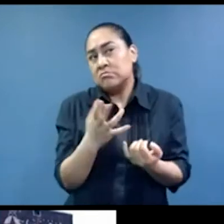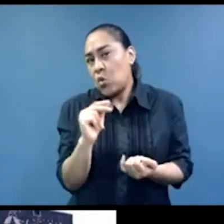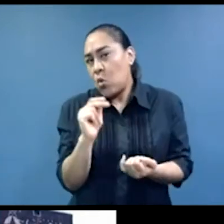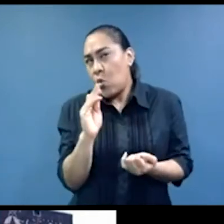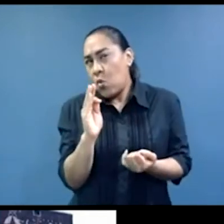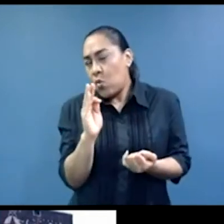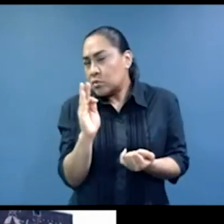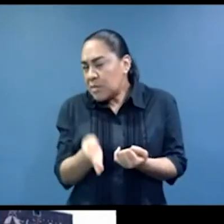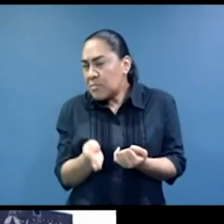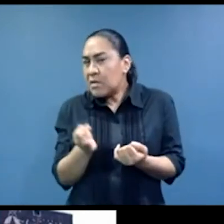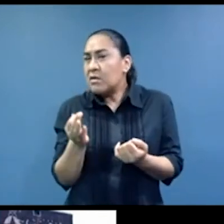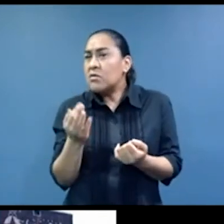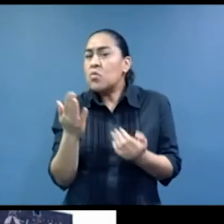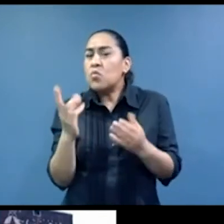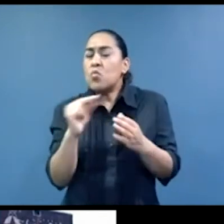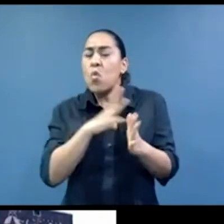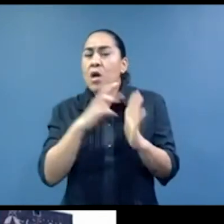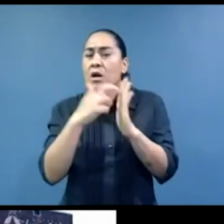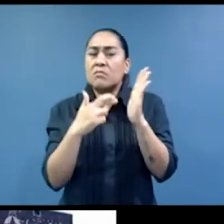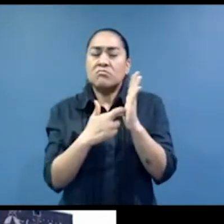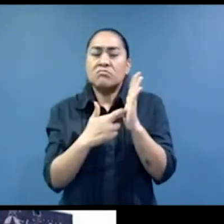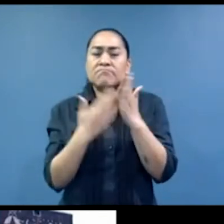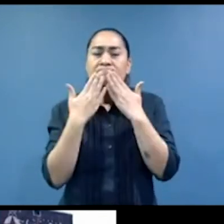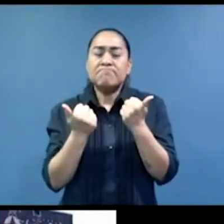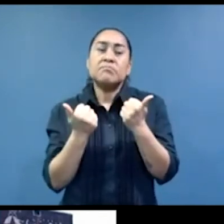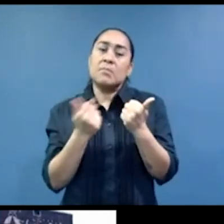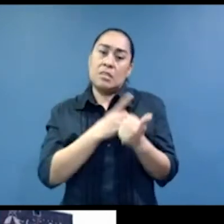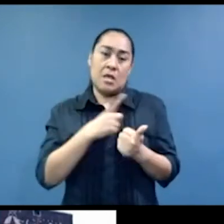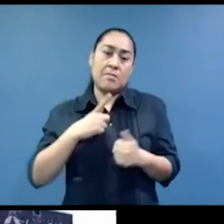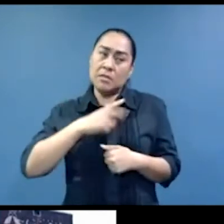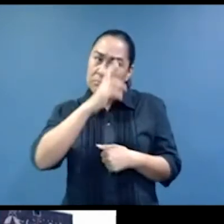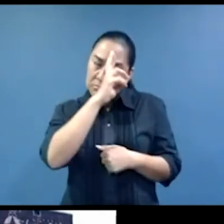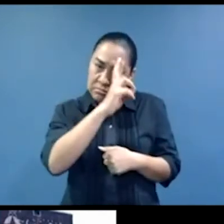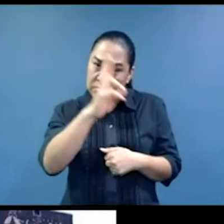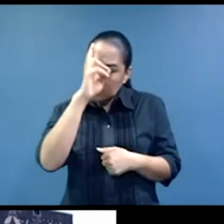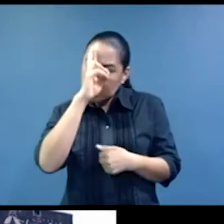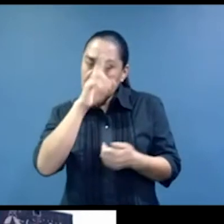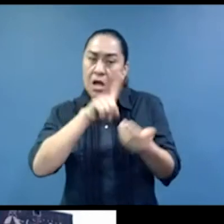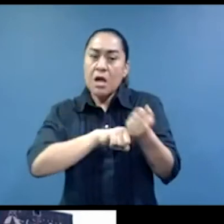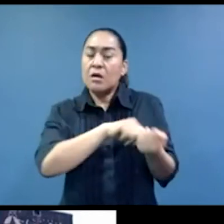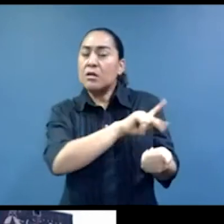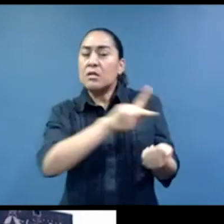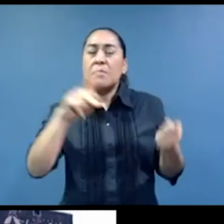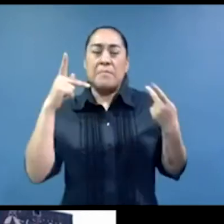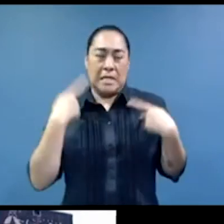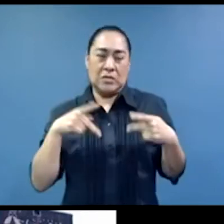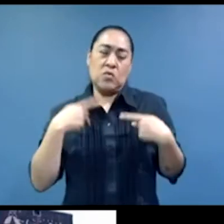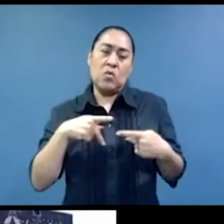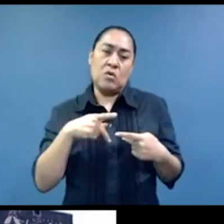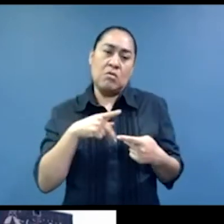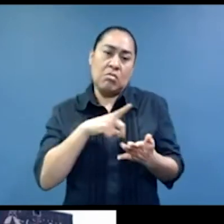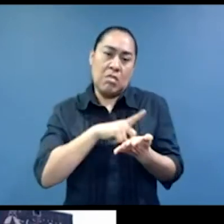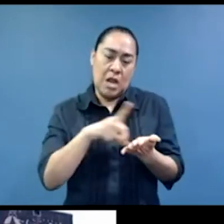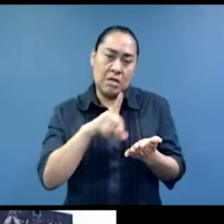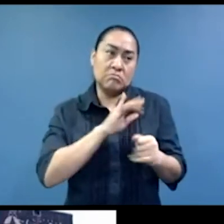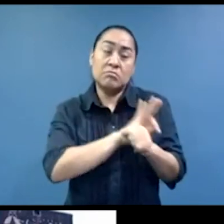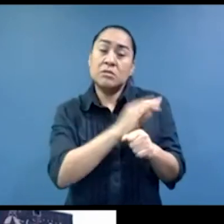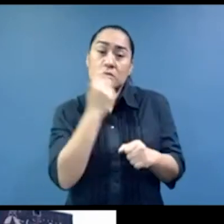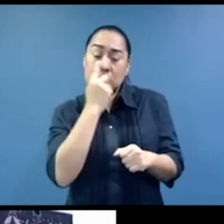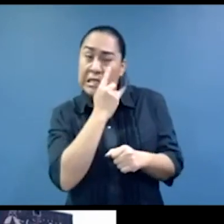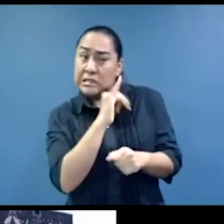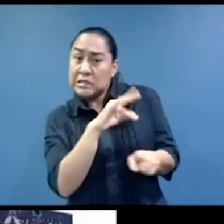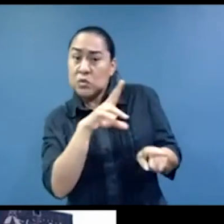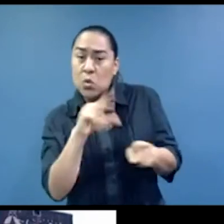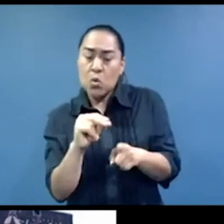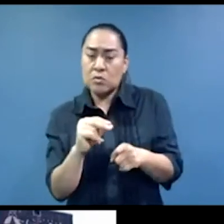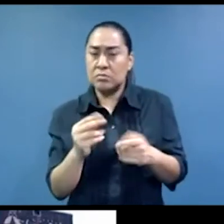se deben de respetar los derechos de todas las personas involucradas. Y en ese caso creo que no le